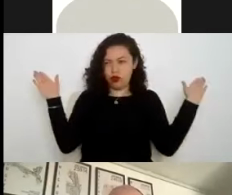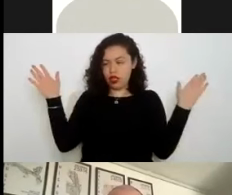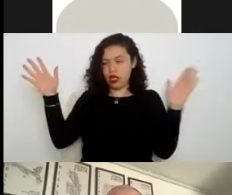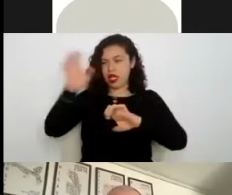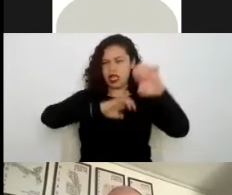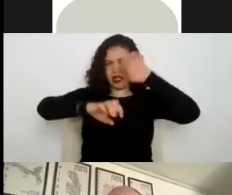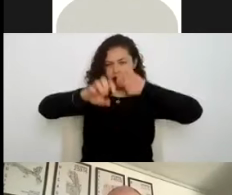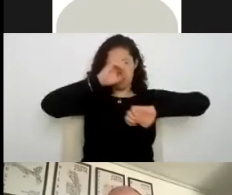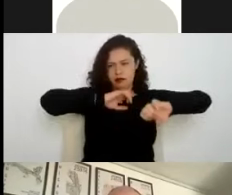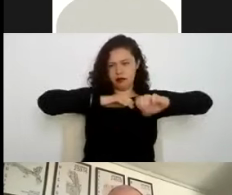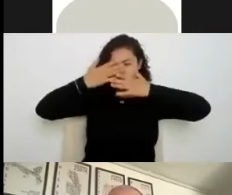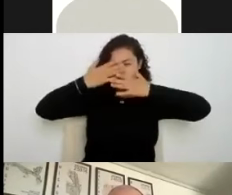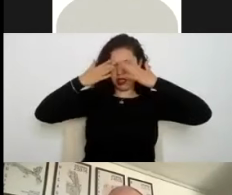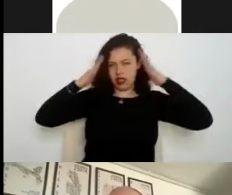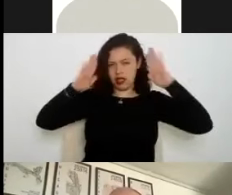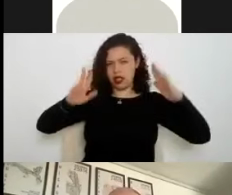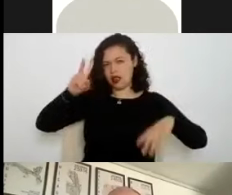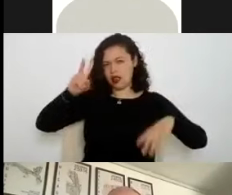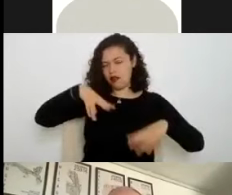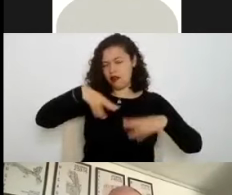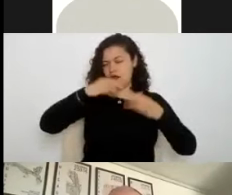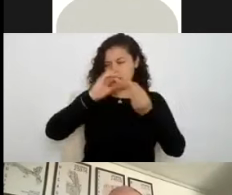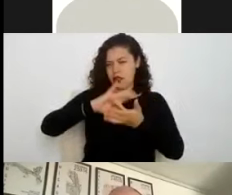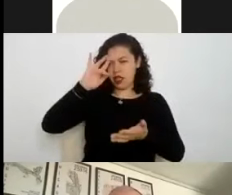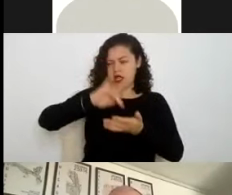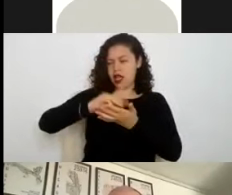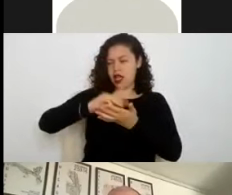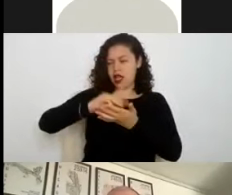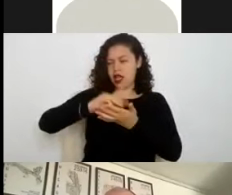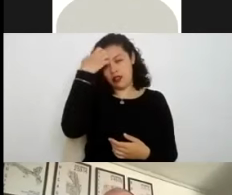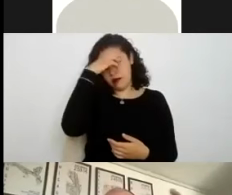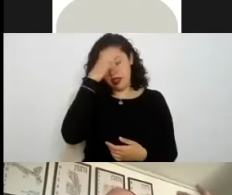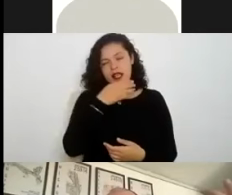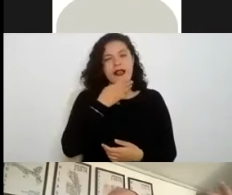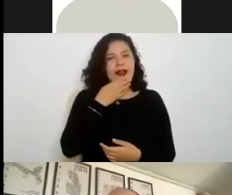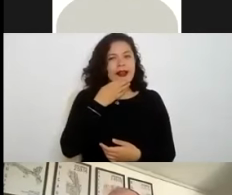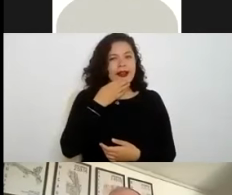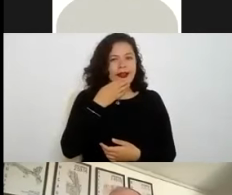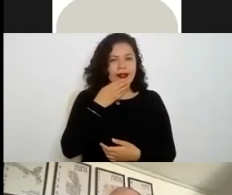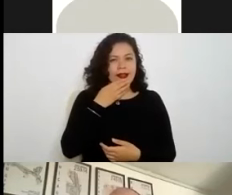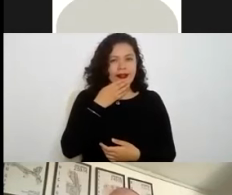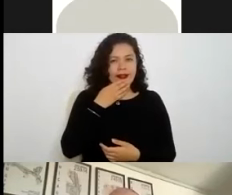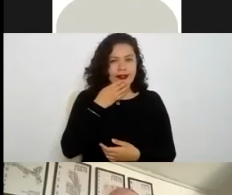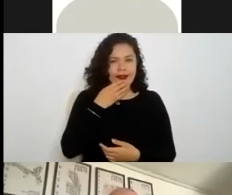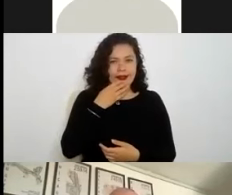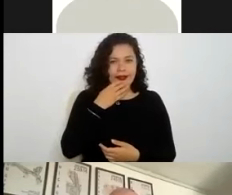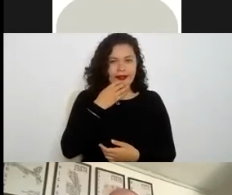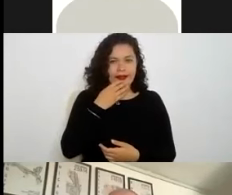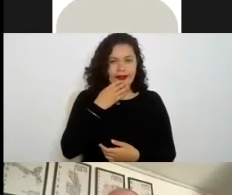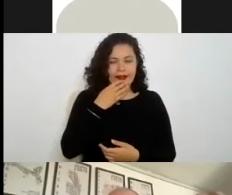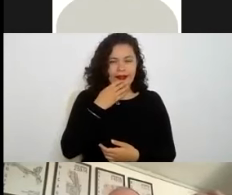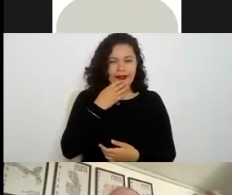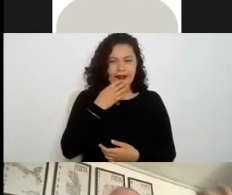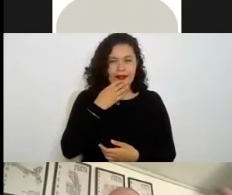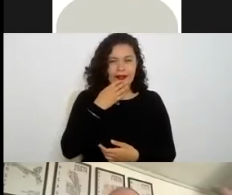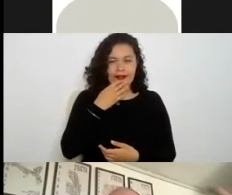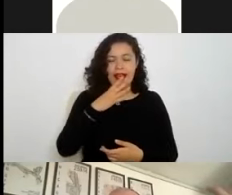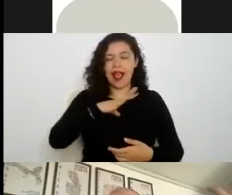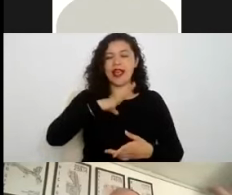empresas han agradecido mucho que hagamos estas experiencias porque, como les decimos, es ese vínculo directo, ese trato directo,